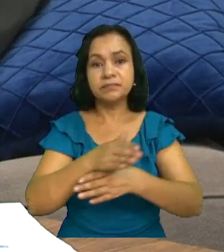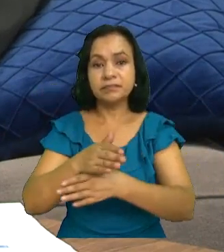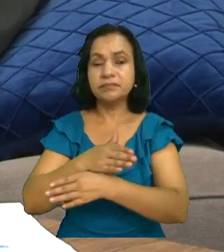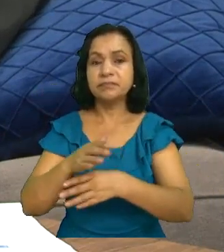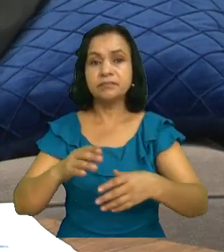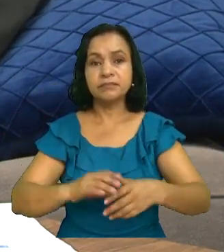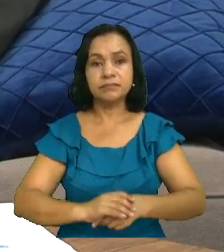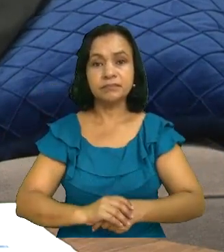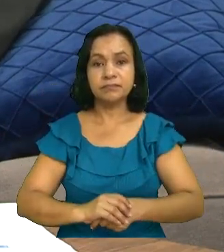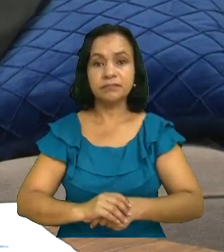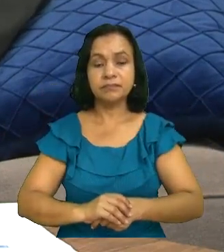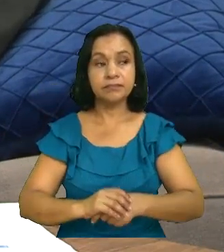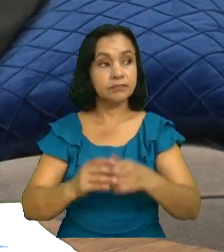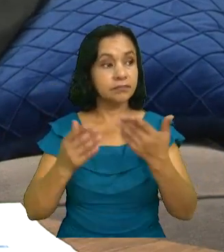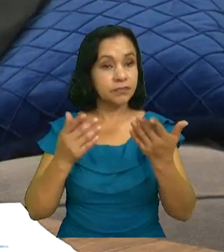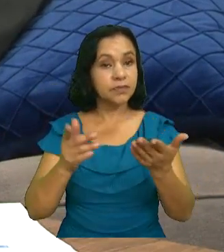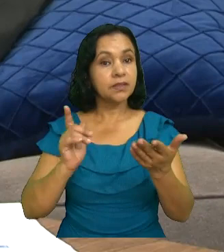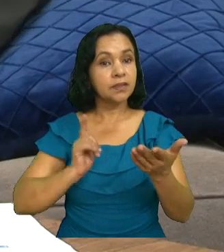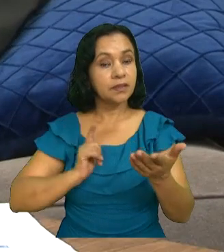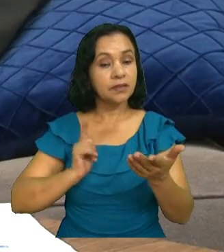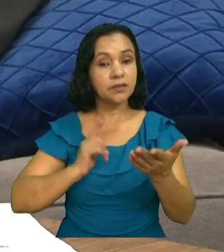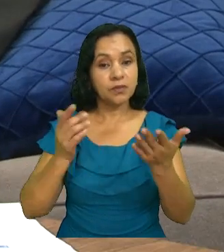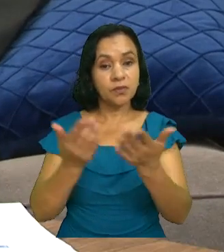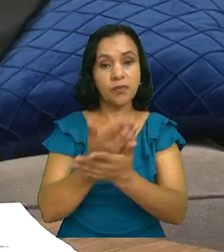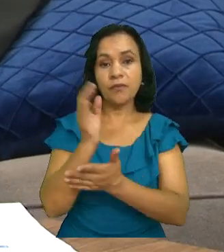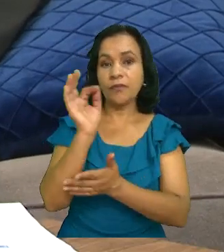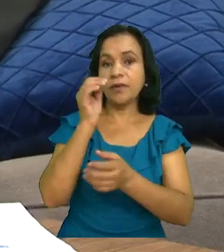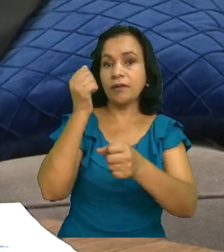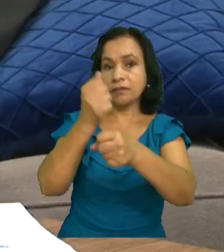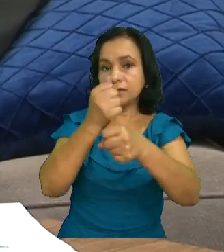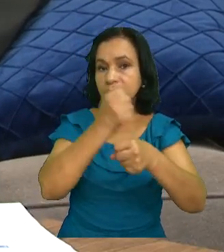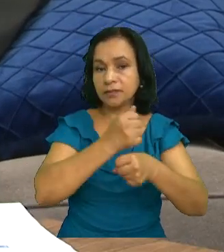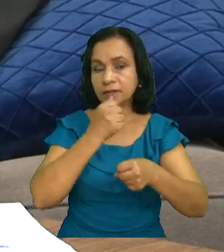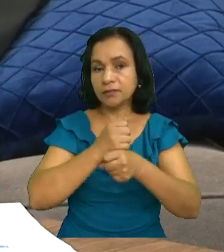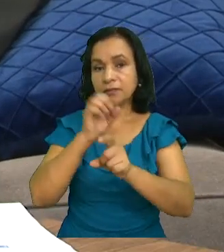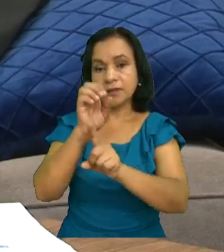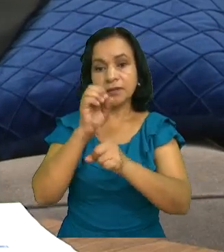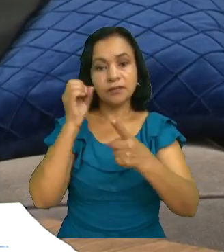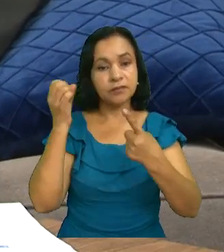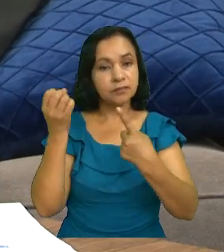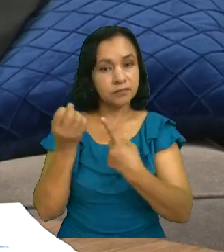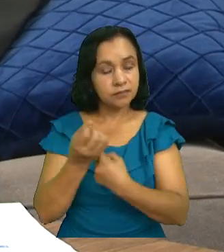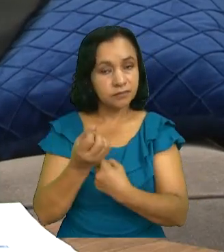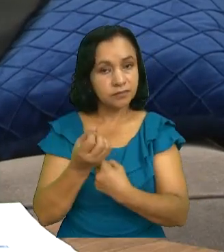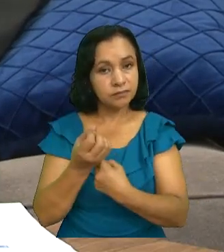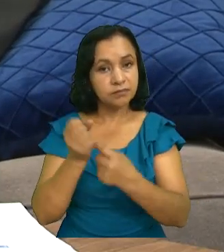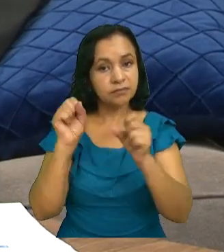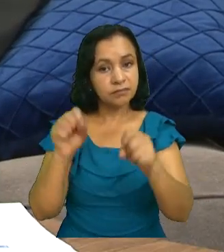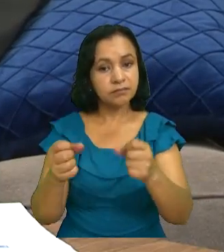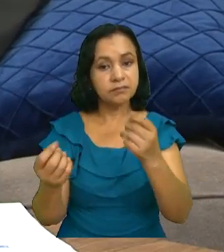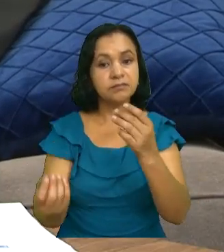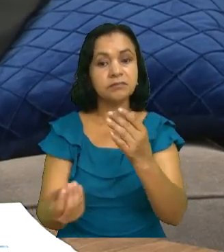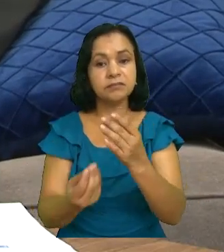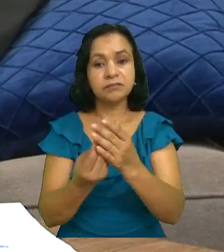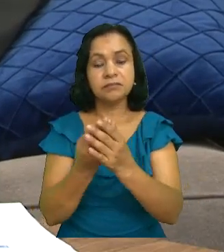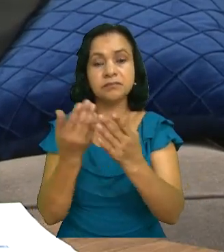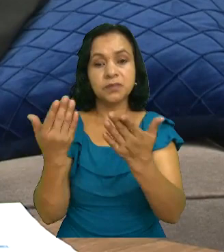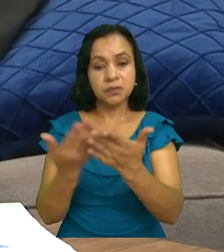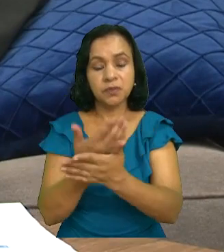¿verdad? Y los dotamos de los sistemas de trabajo organizados que les permita incorporarse al mundo del trabajo